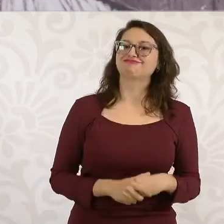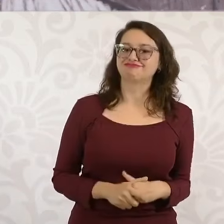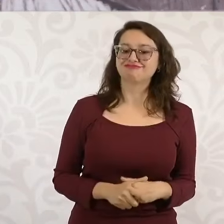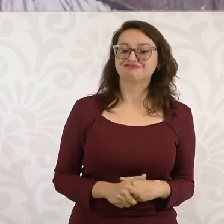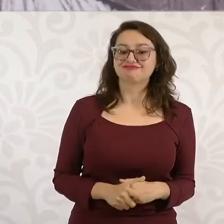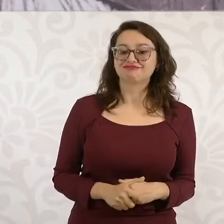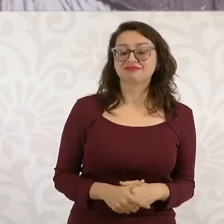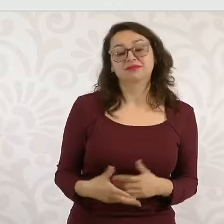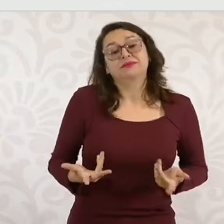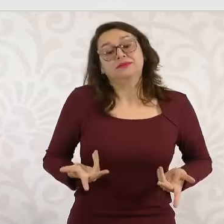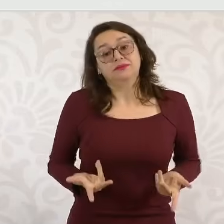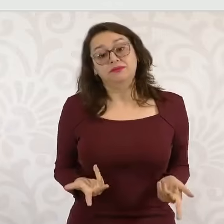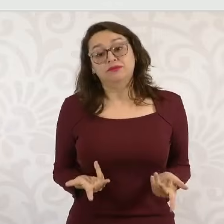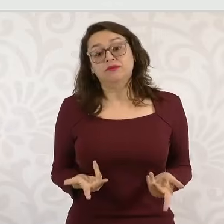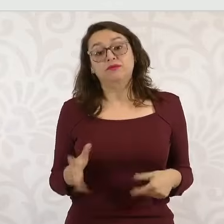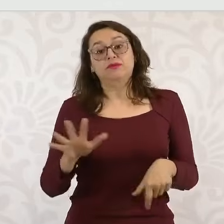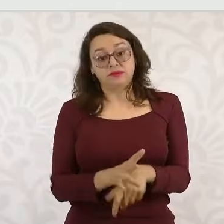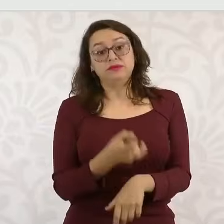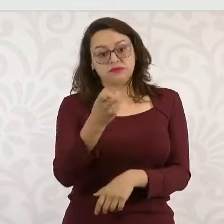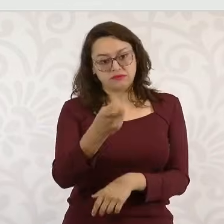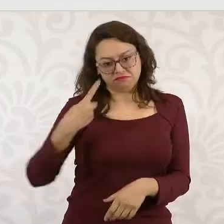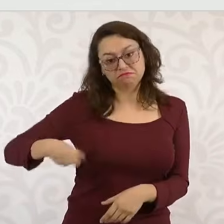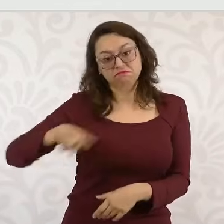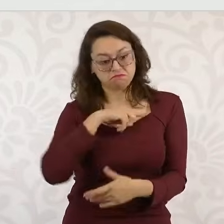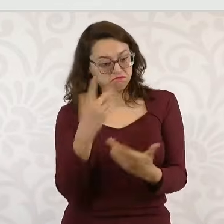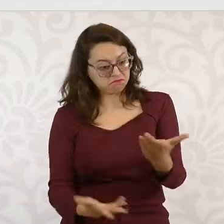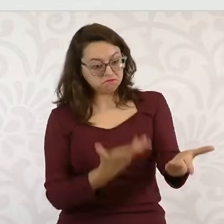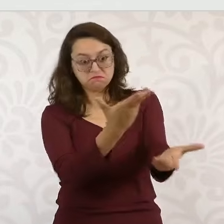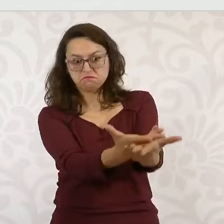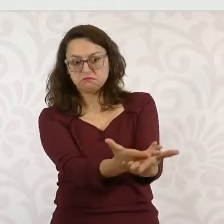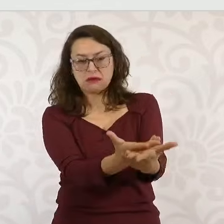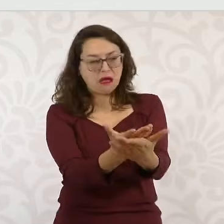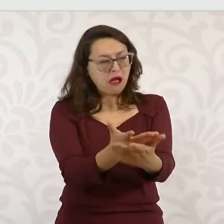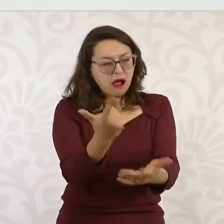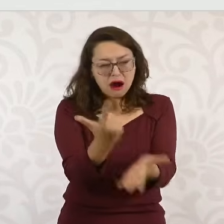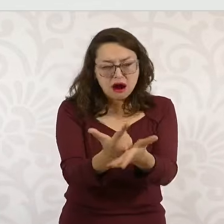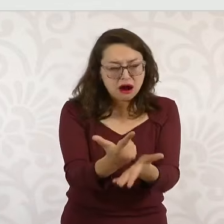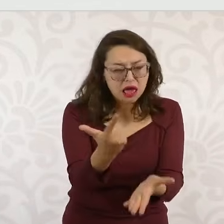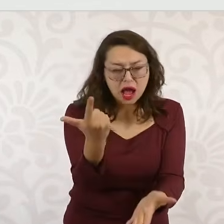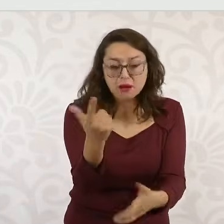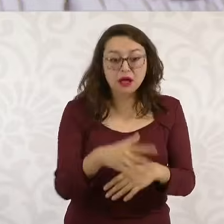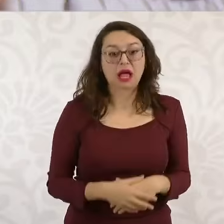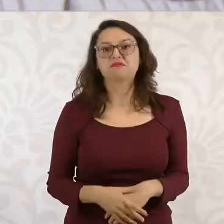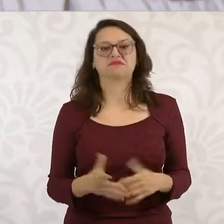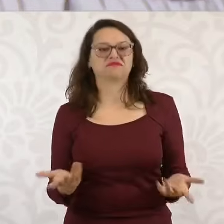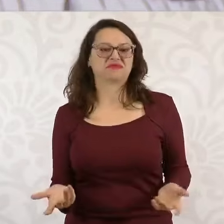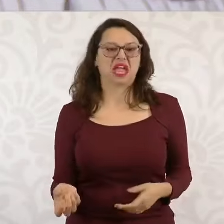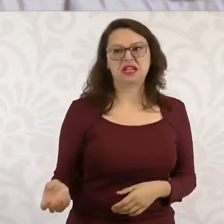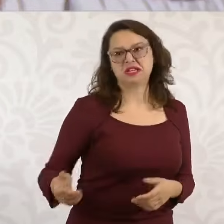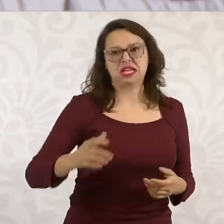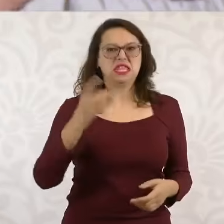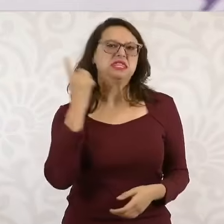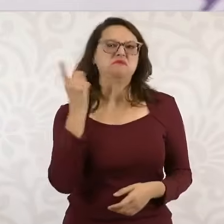Entonces, por eso planteamos esta reforma, que como ustedes ven, ¿qué esperaban? Que dijéramos 300